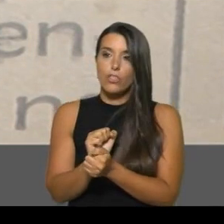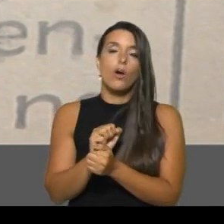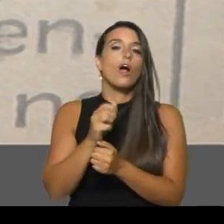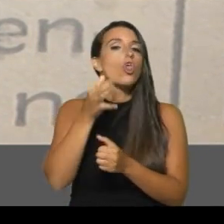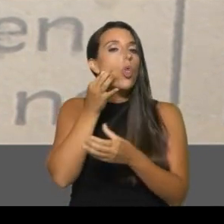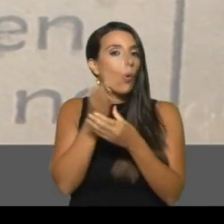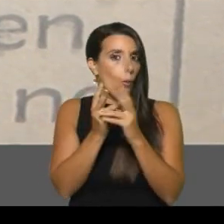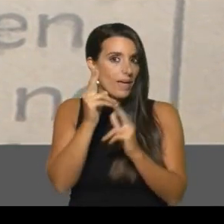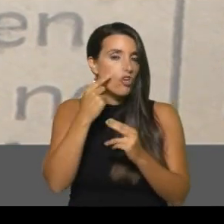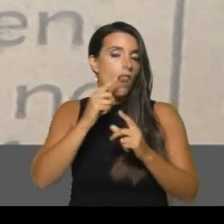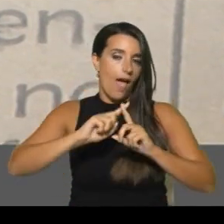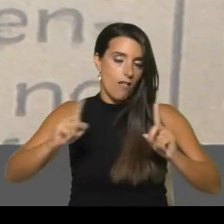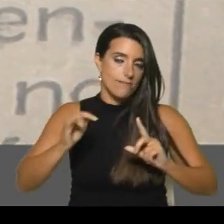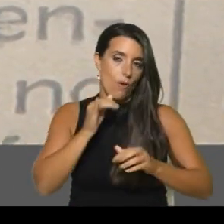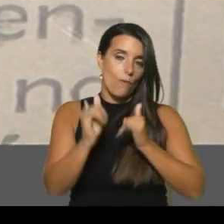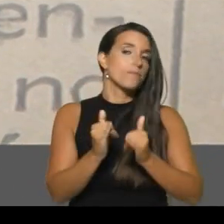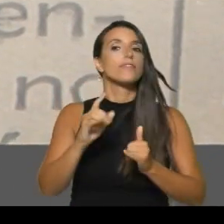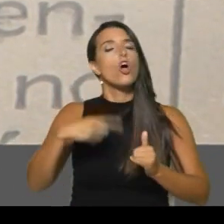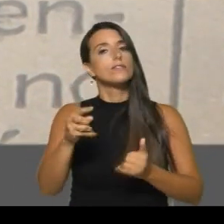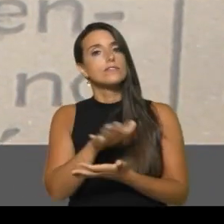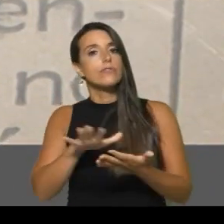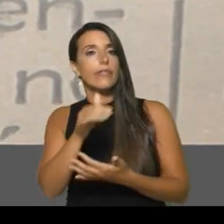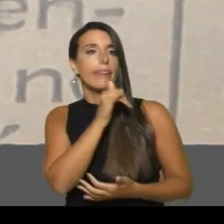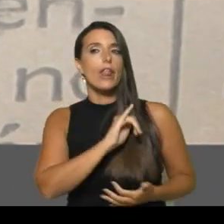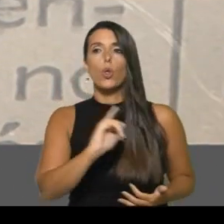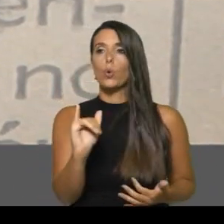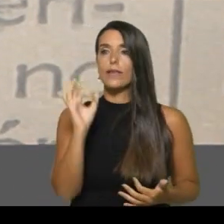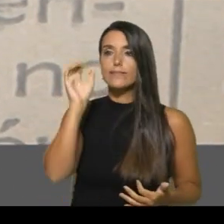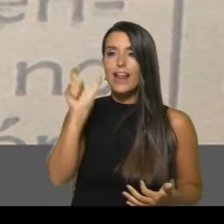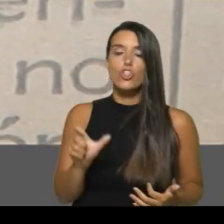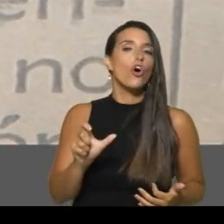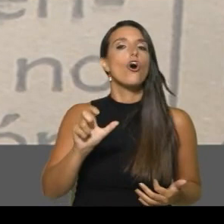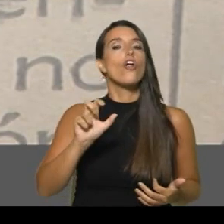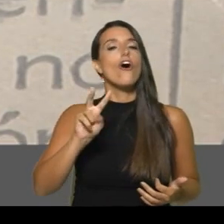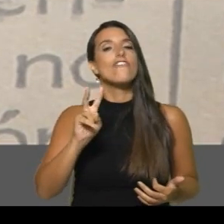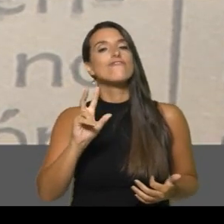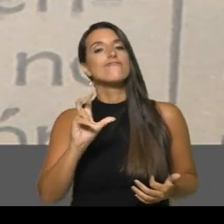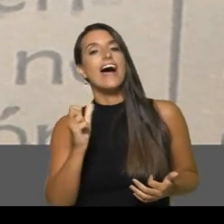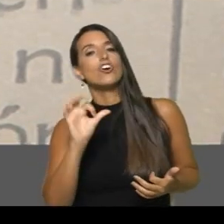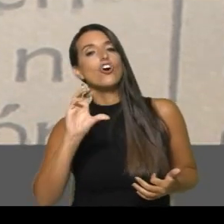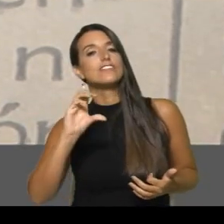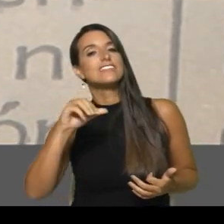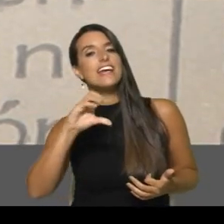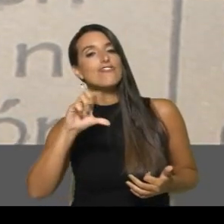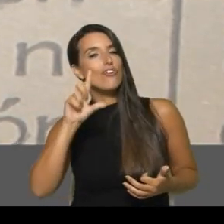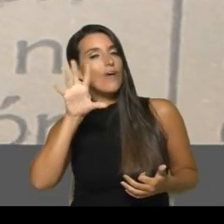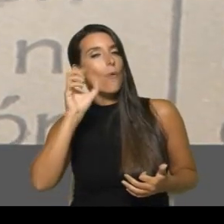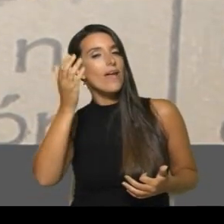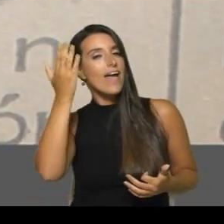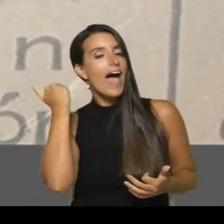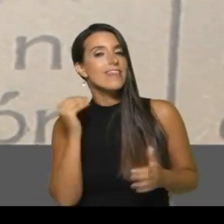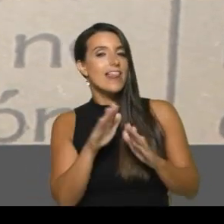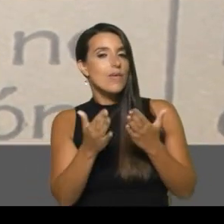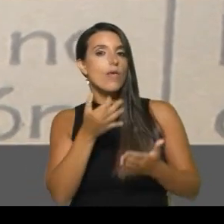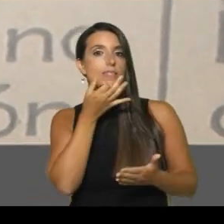el documental que vamos a ver un rato y otros hechos denuncias del senador vasconcellos ustedes se acordarán Aquel famoso libro febrero amargo él decía